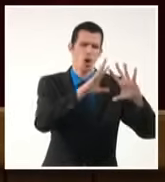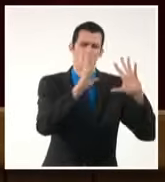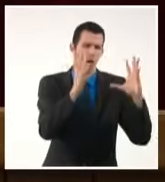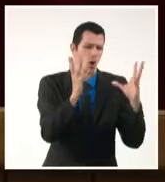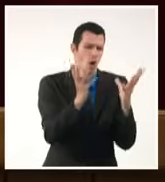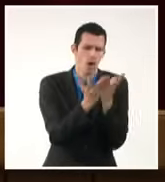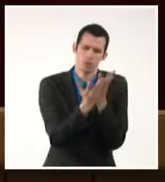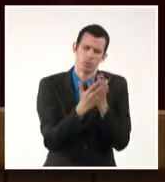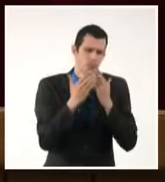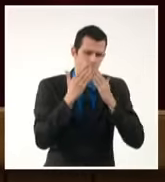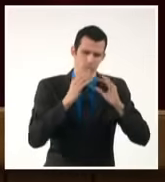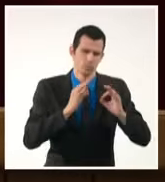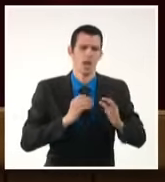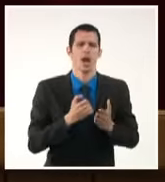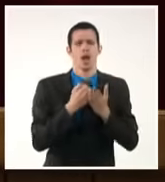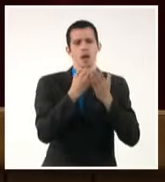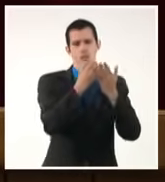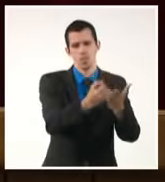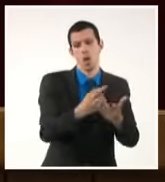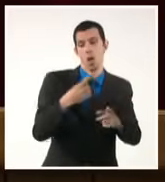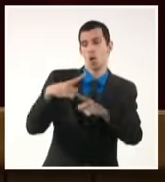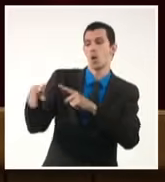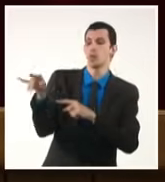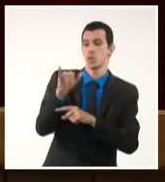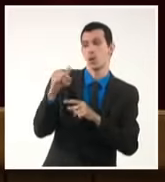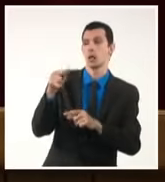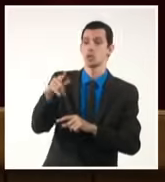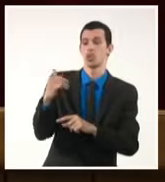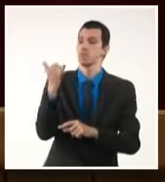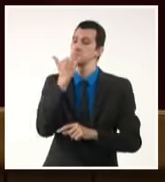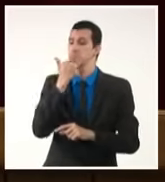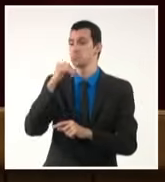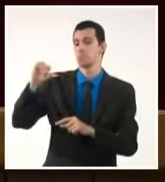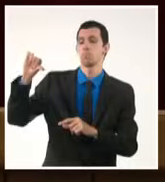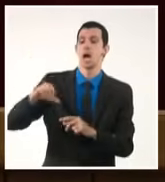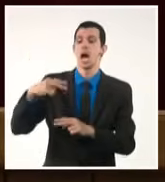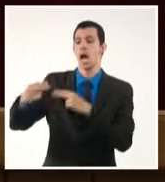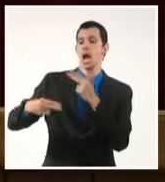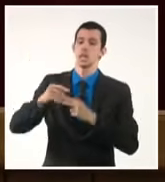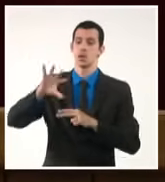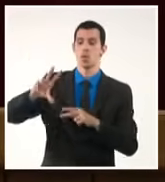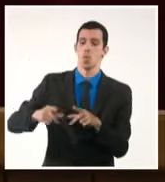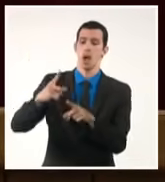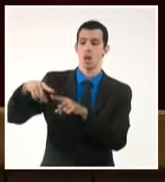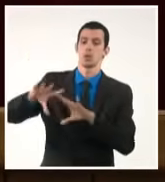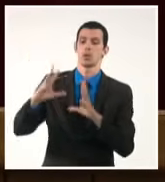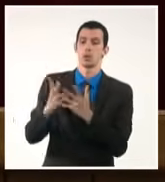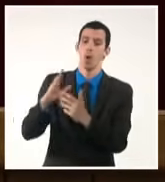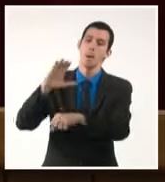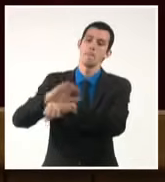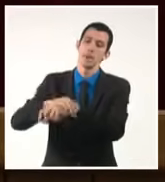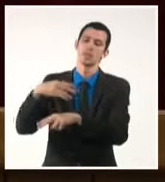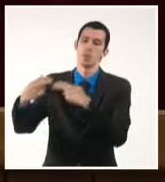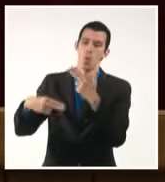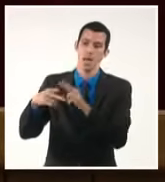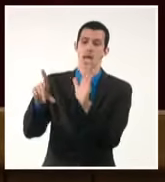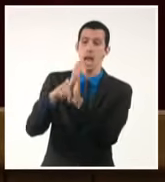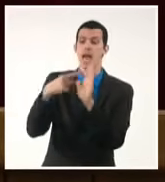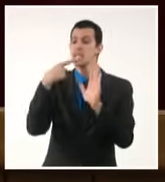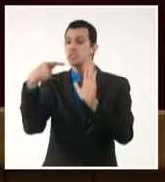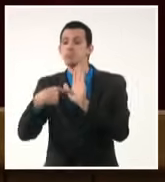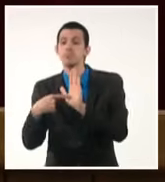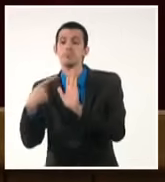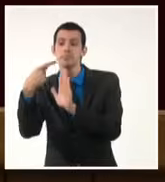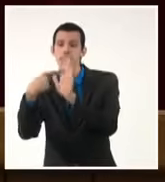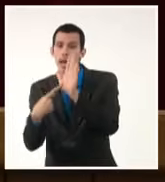mayor efectividad y que contribuyan a su mayor conocimiento y comprensión del mismo en la sociedad. En el caso de la ley